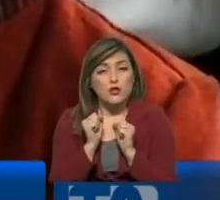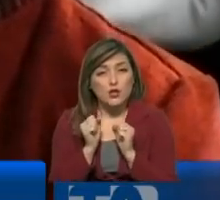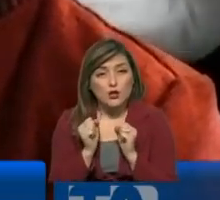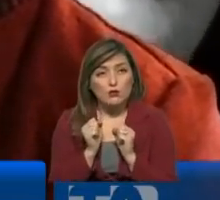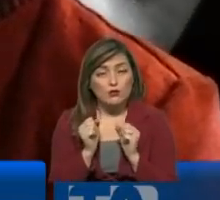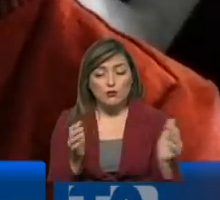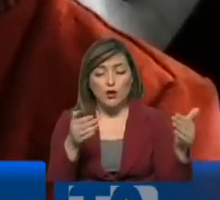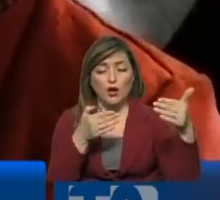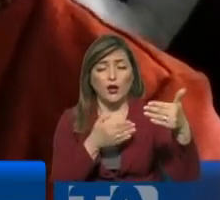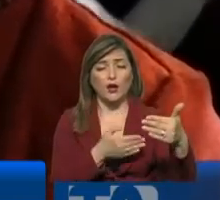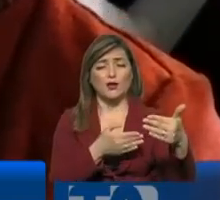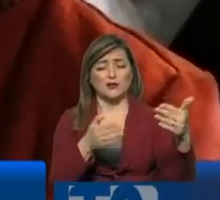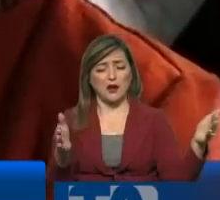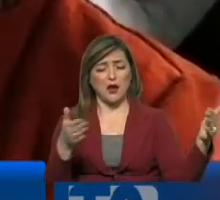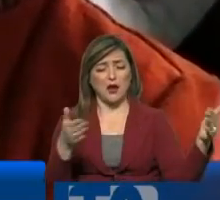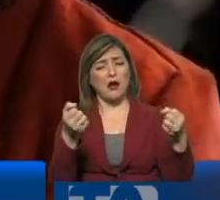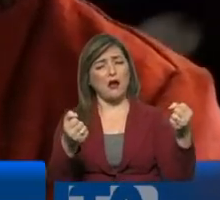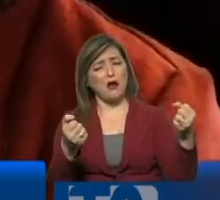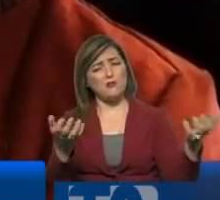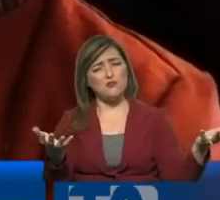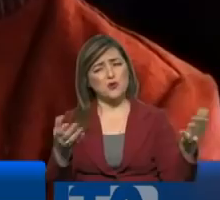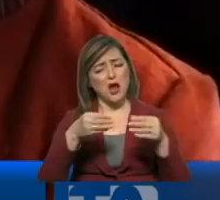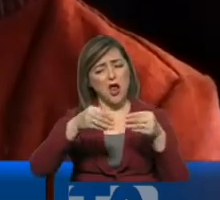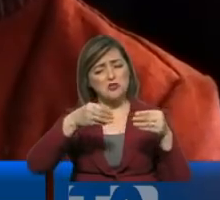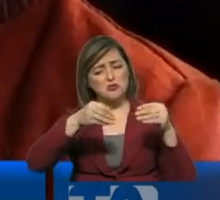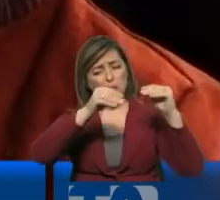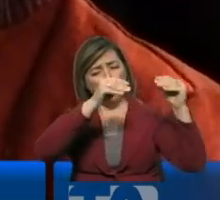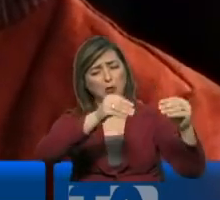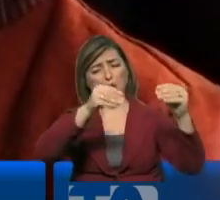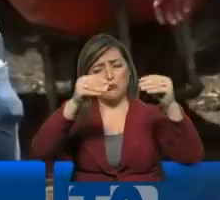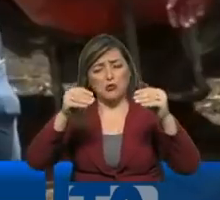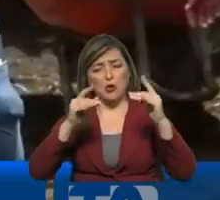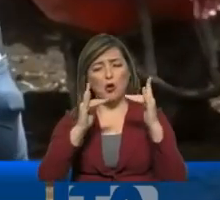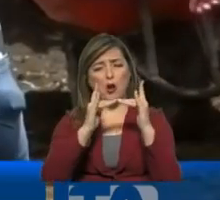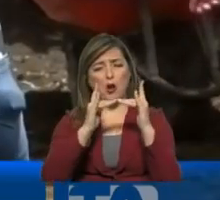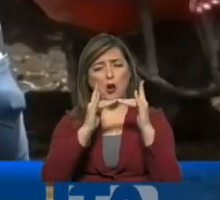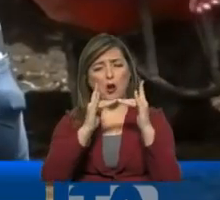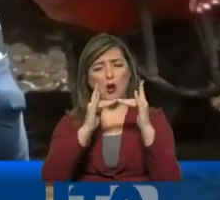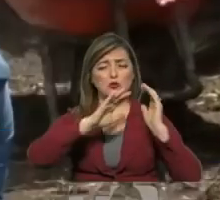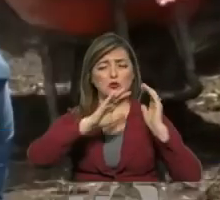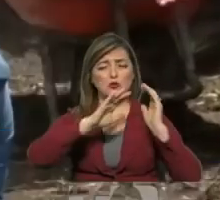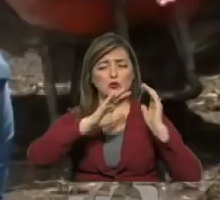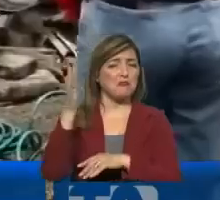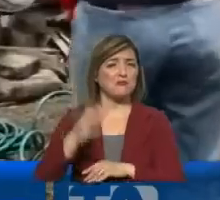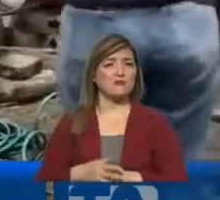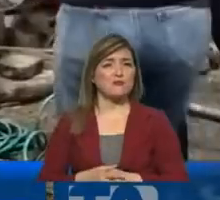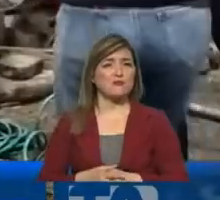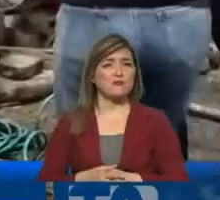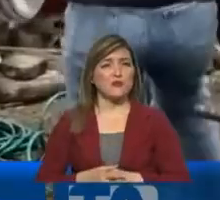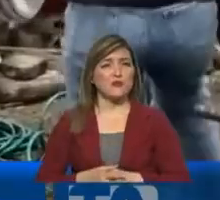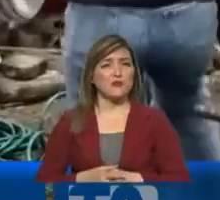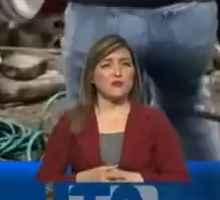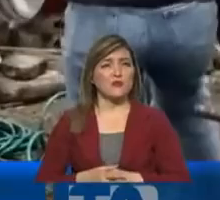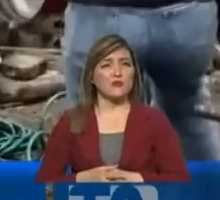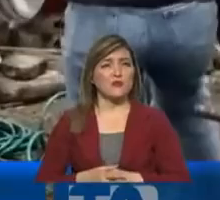casa en este cajón, cartones, y no han tenido un colchón. Pero una simple